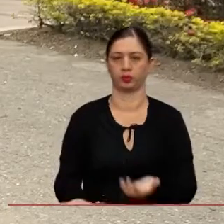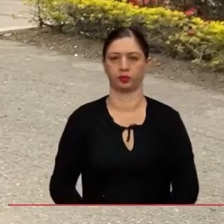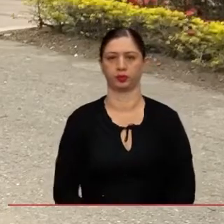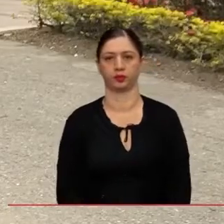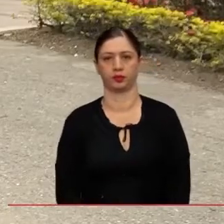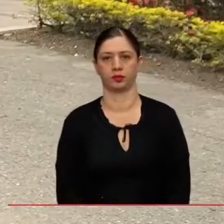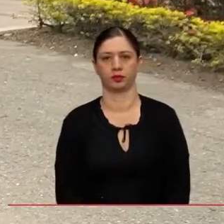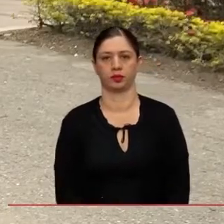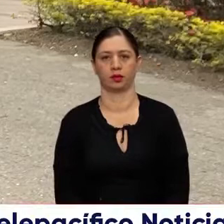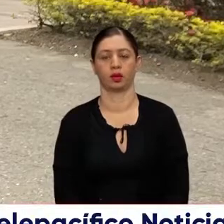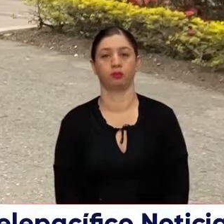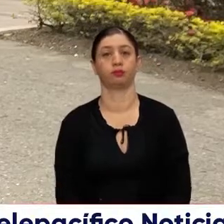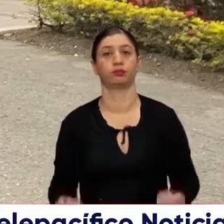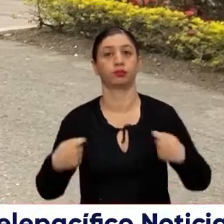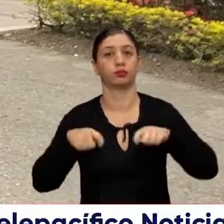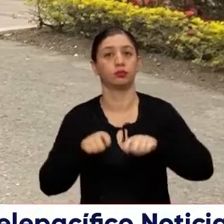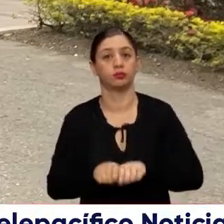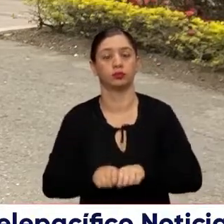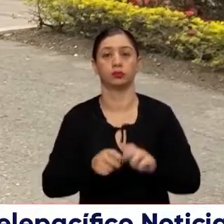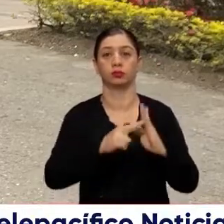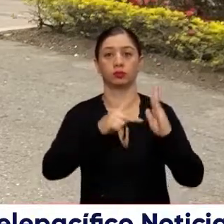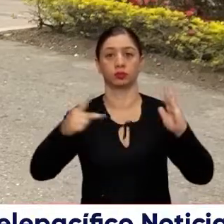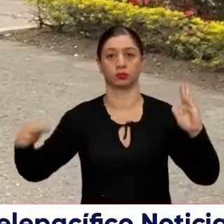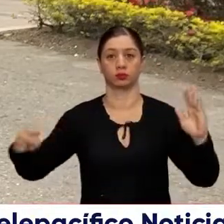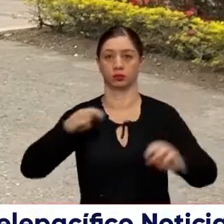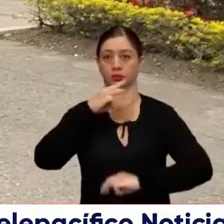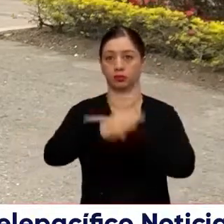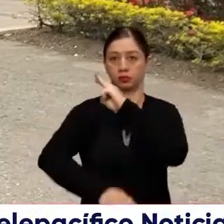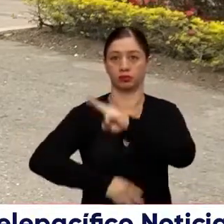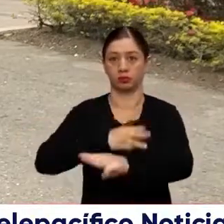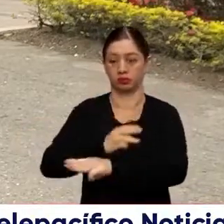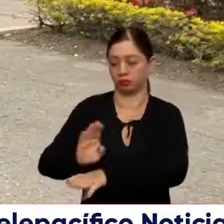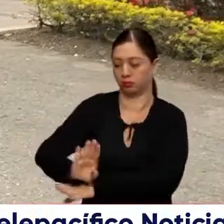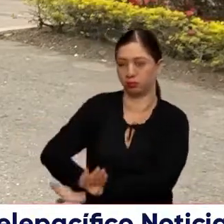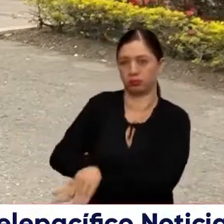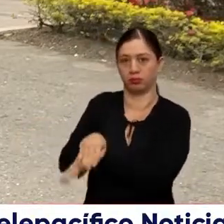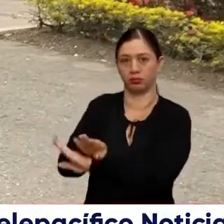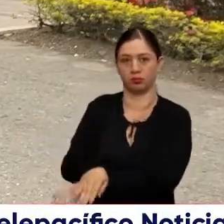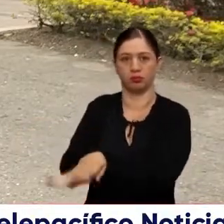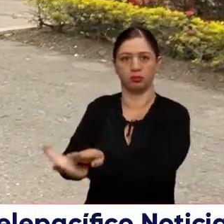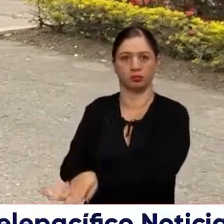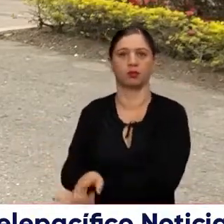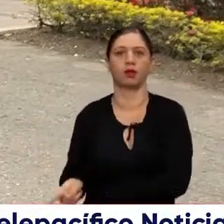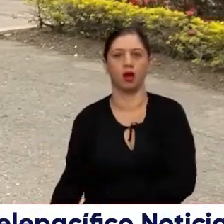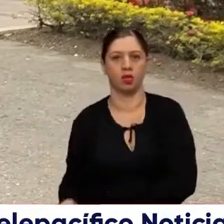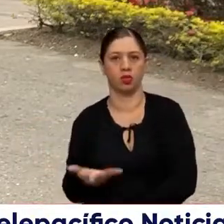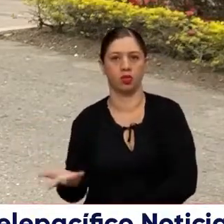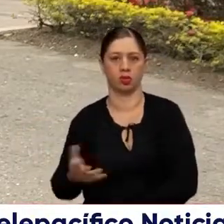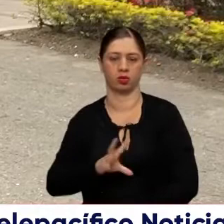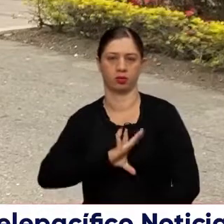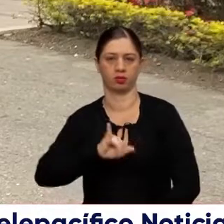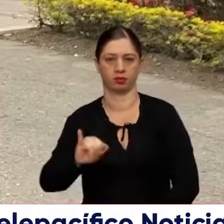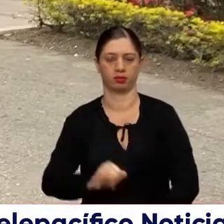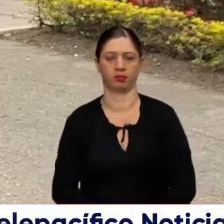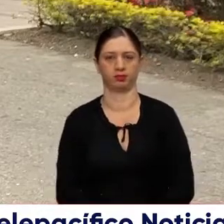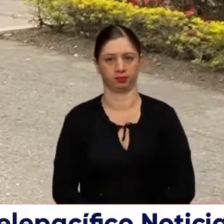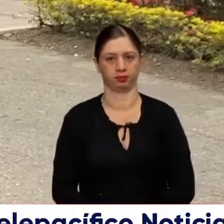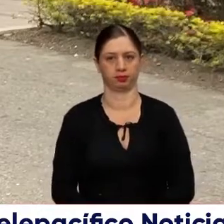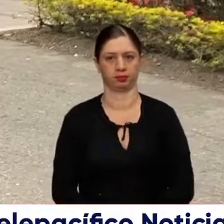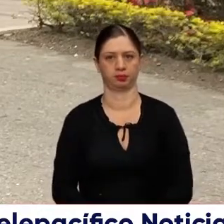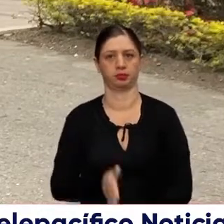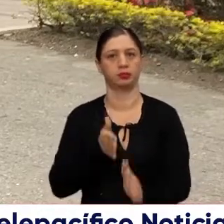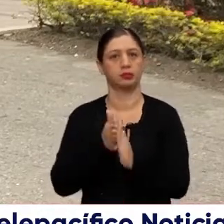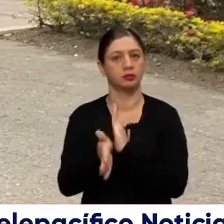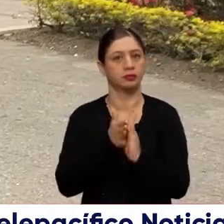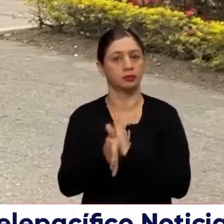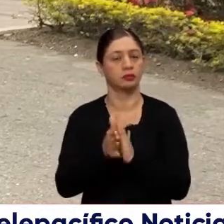Y cerramos con el Campeonato Mundial de Natación con Aletas que se lleva a cabo en la capital del Valle del Cauca. Hablemos de